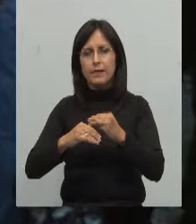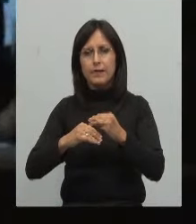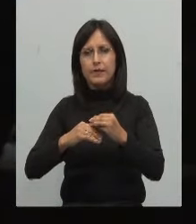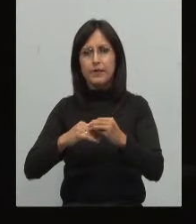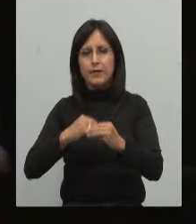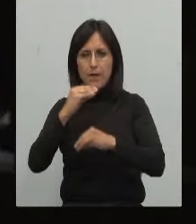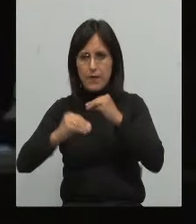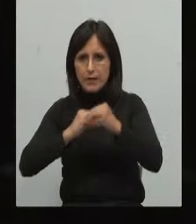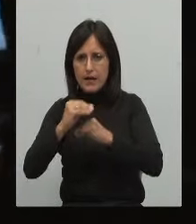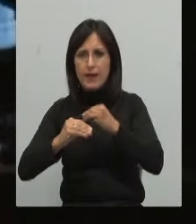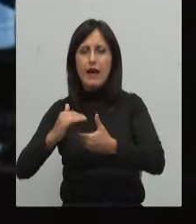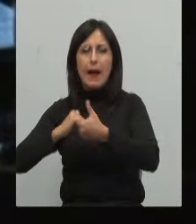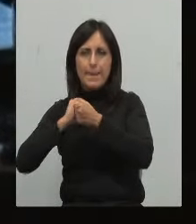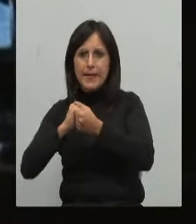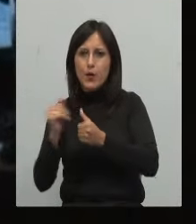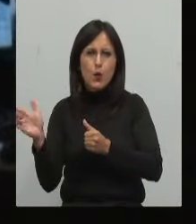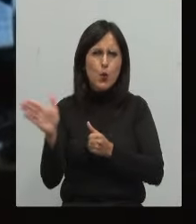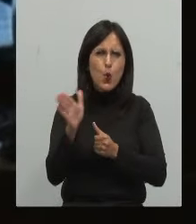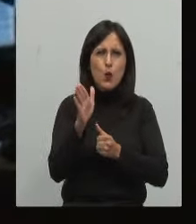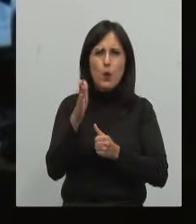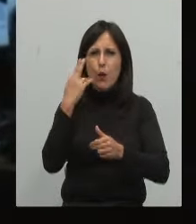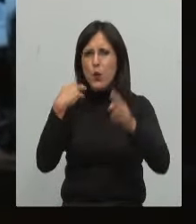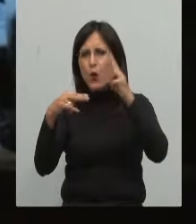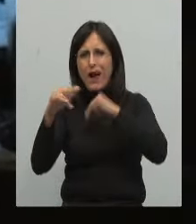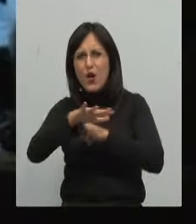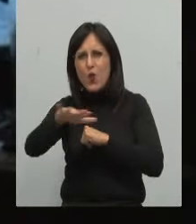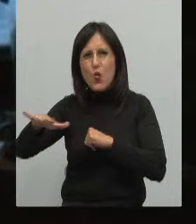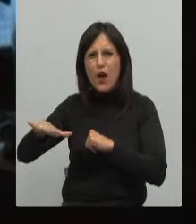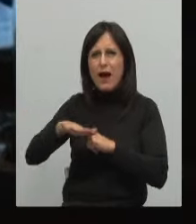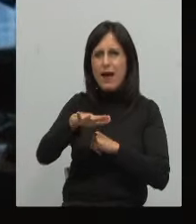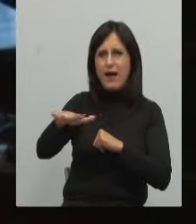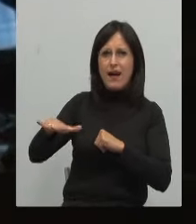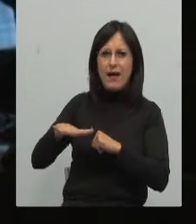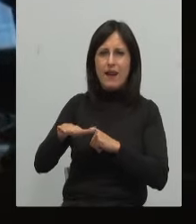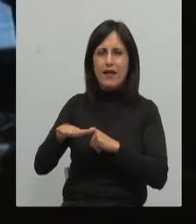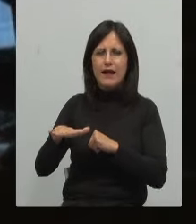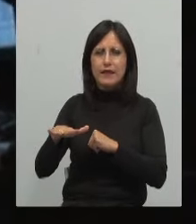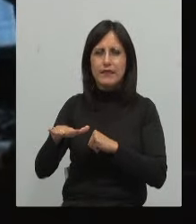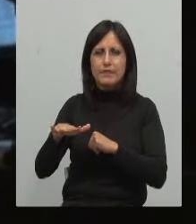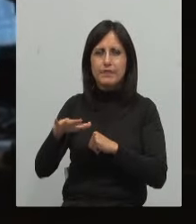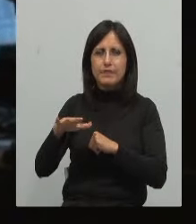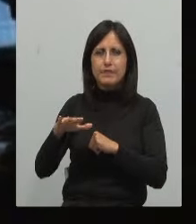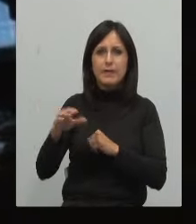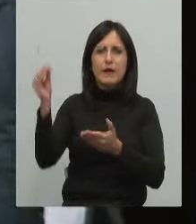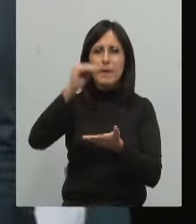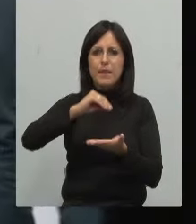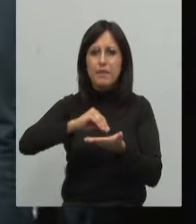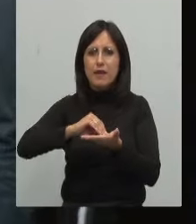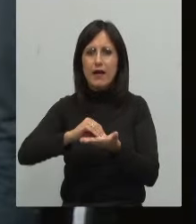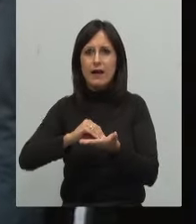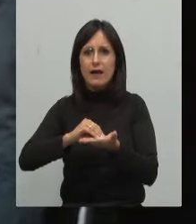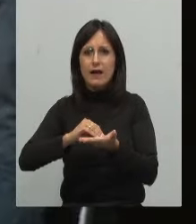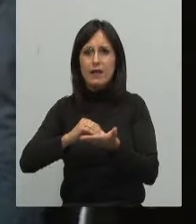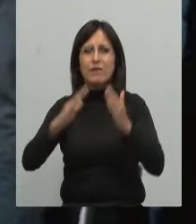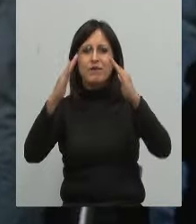nos metíamos por rastrojos, por lugares donde pensábamos que lo podían meter más adentro, sin imaginarnos que estaba casi